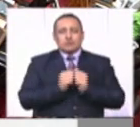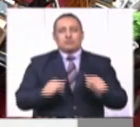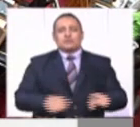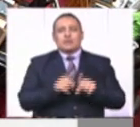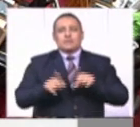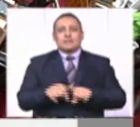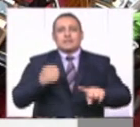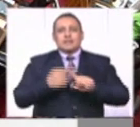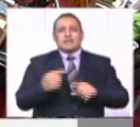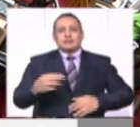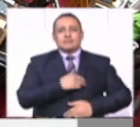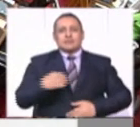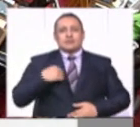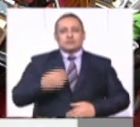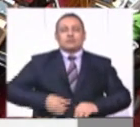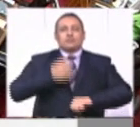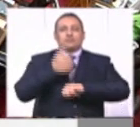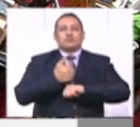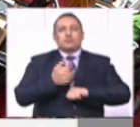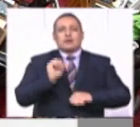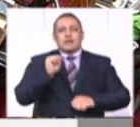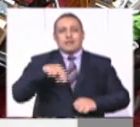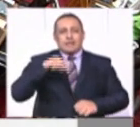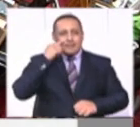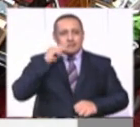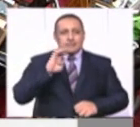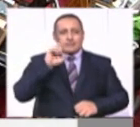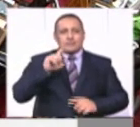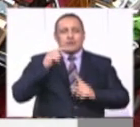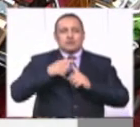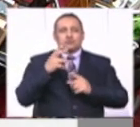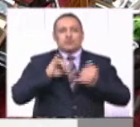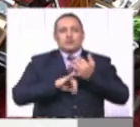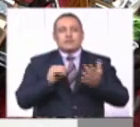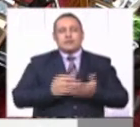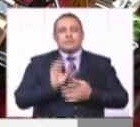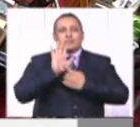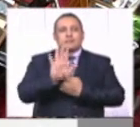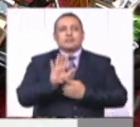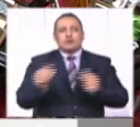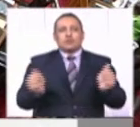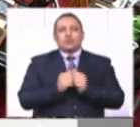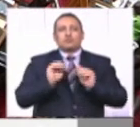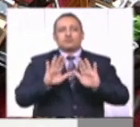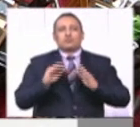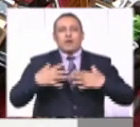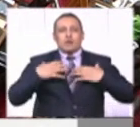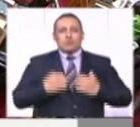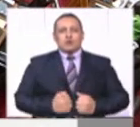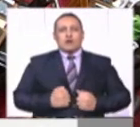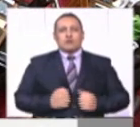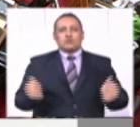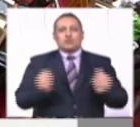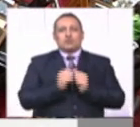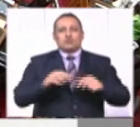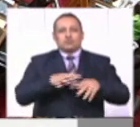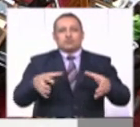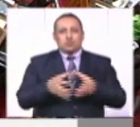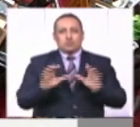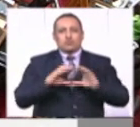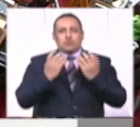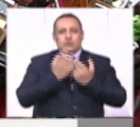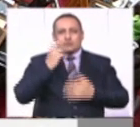del expresidente del Consejo de ministros Aníbal Torres Vázquez quien se va a presentar con su abogado ante la